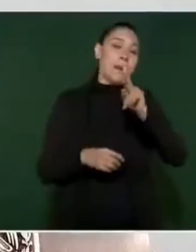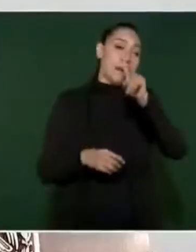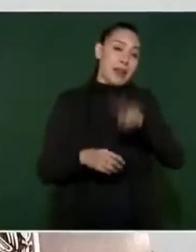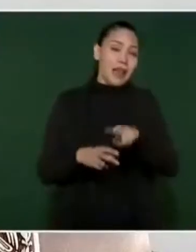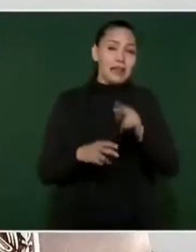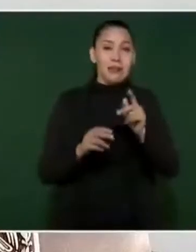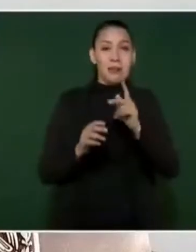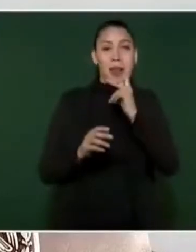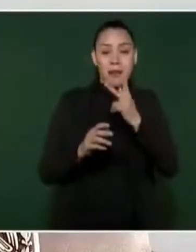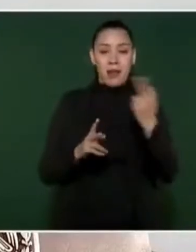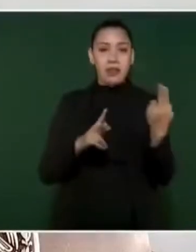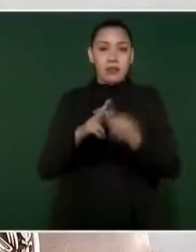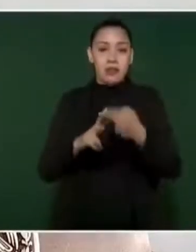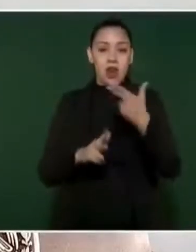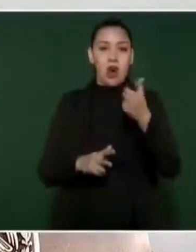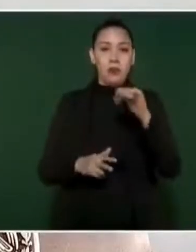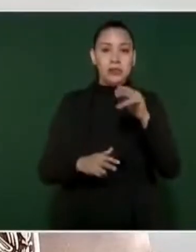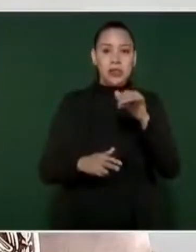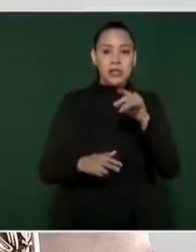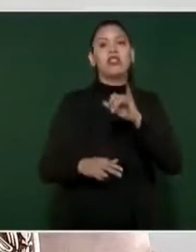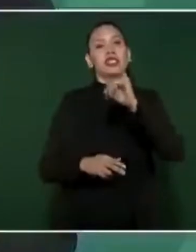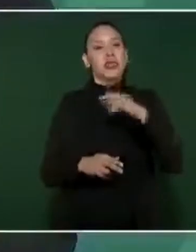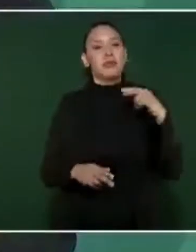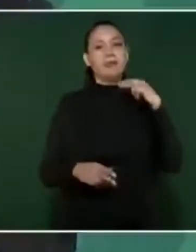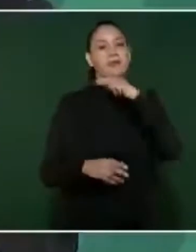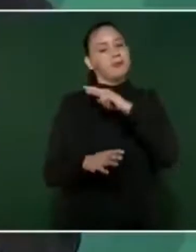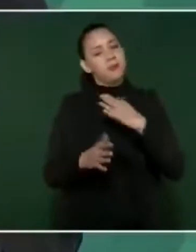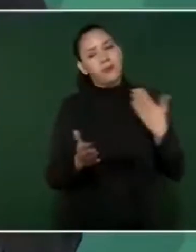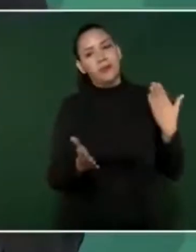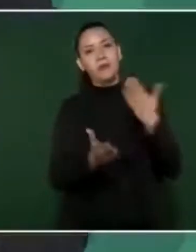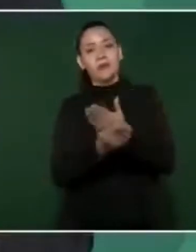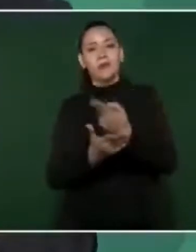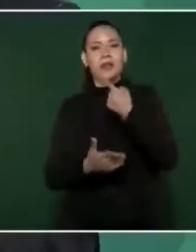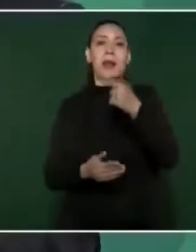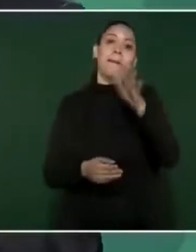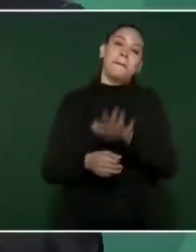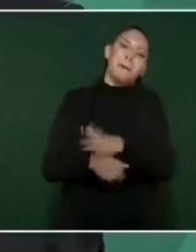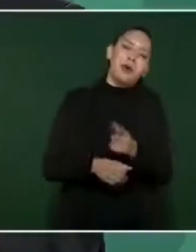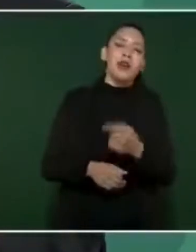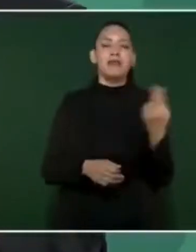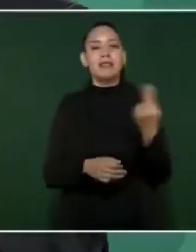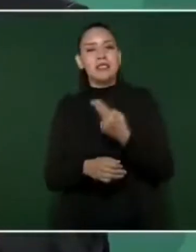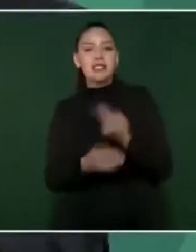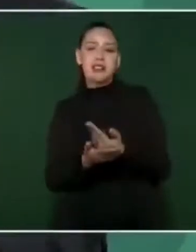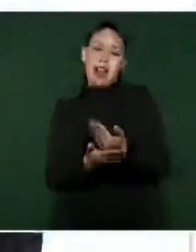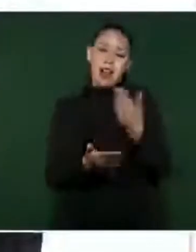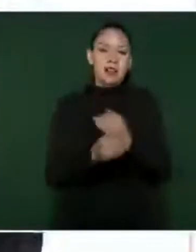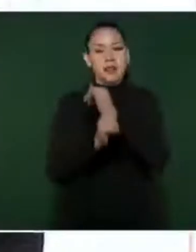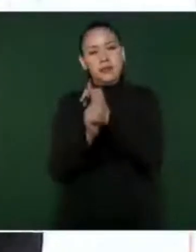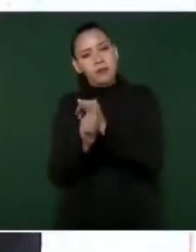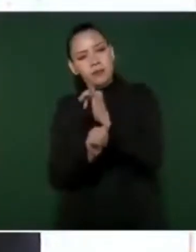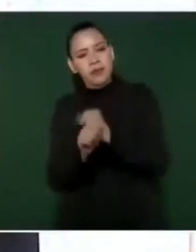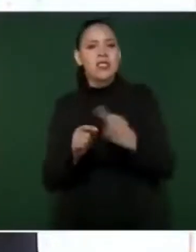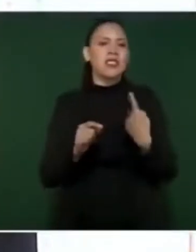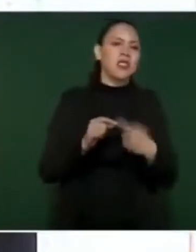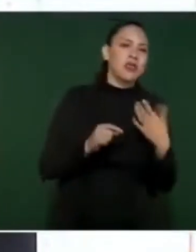sí, porque hay que llevar a cabo una diligencia judicial. Y